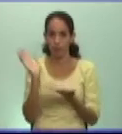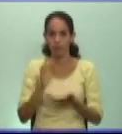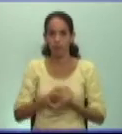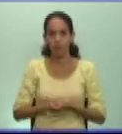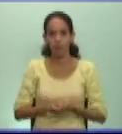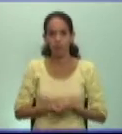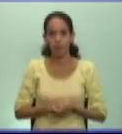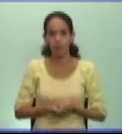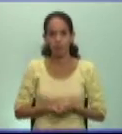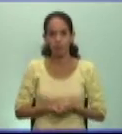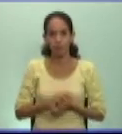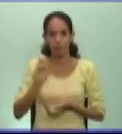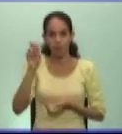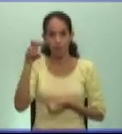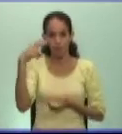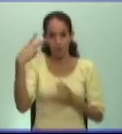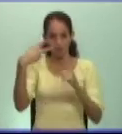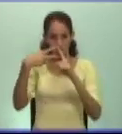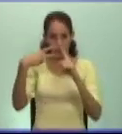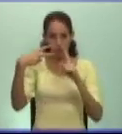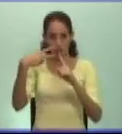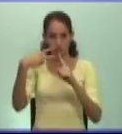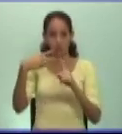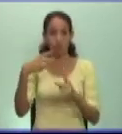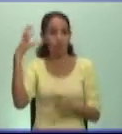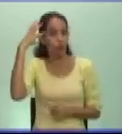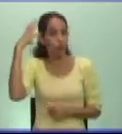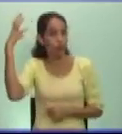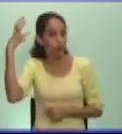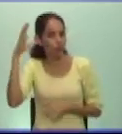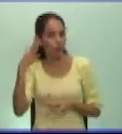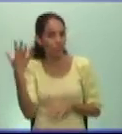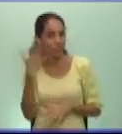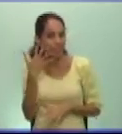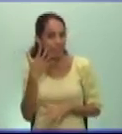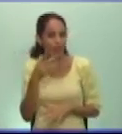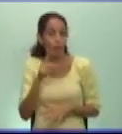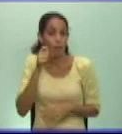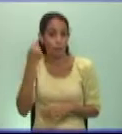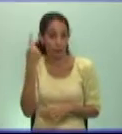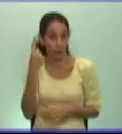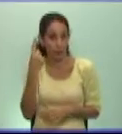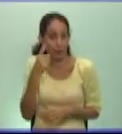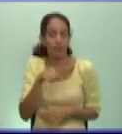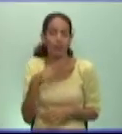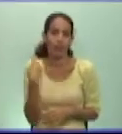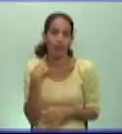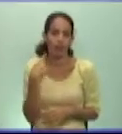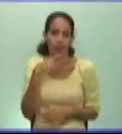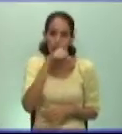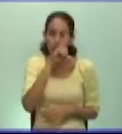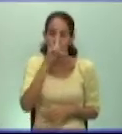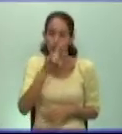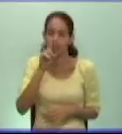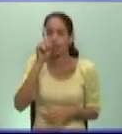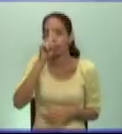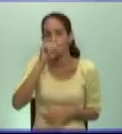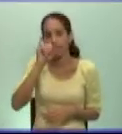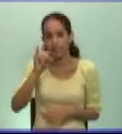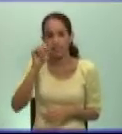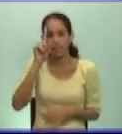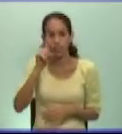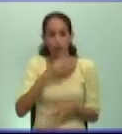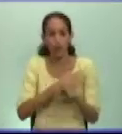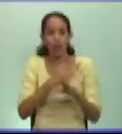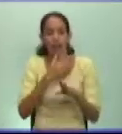hablamos, miren, dos gobiernos en este periodo, del 61 al 63, el gobierno de John Kennedy. Recuerden la política de